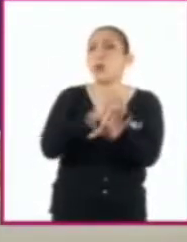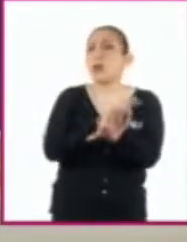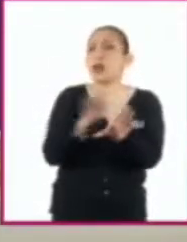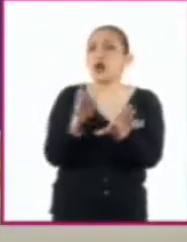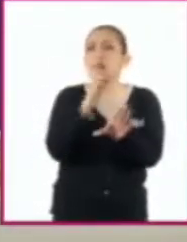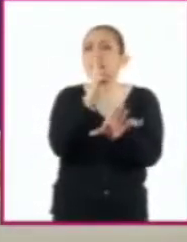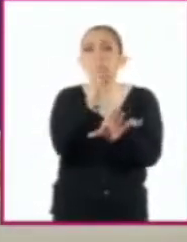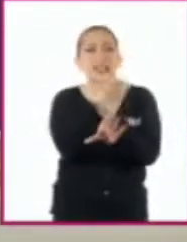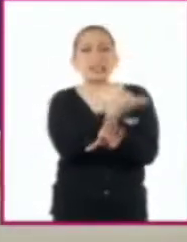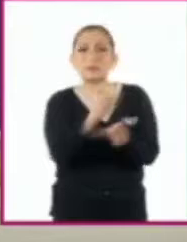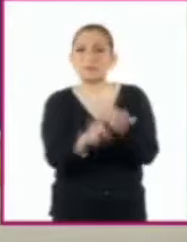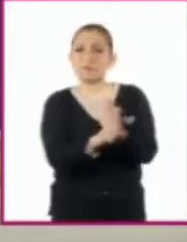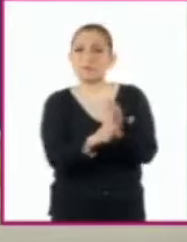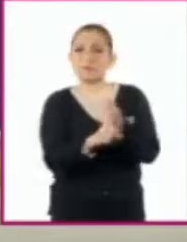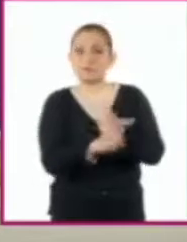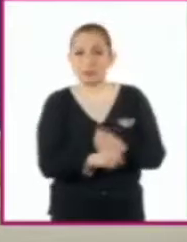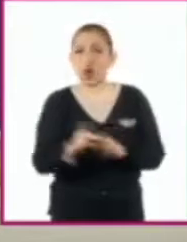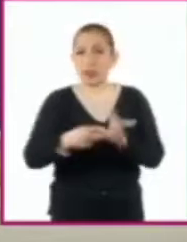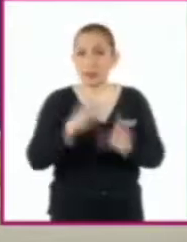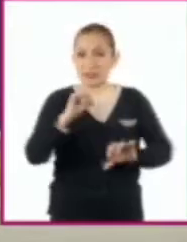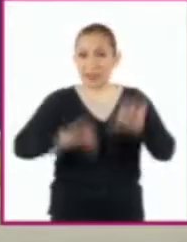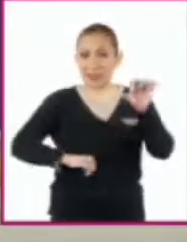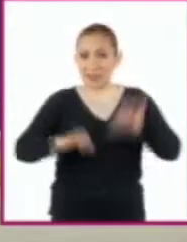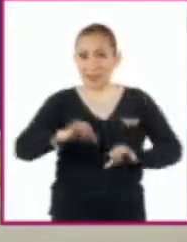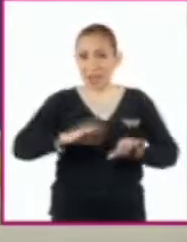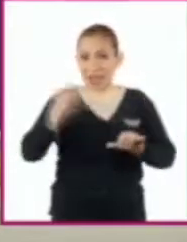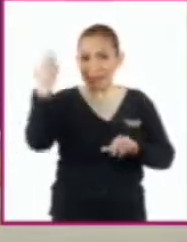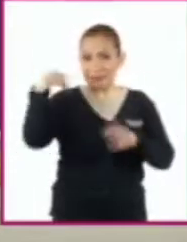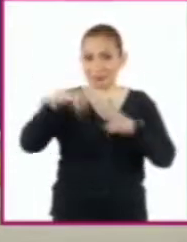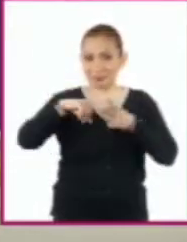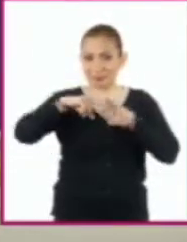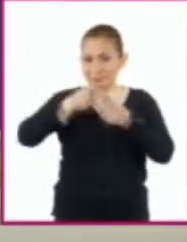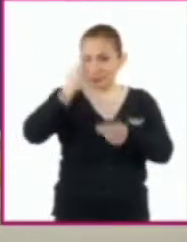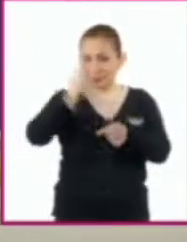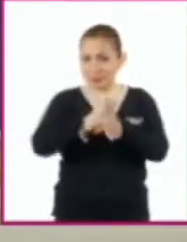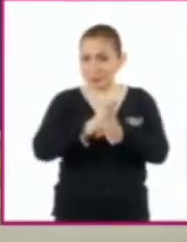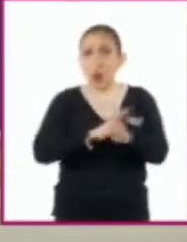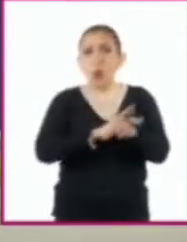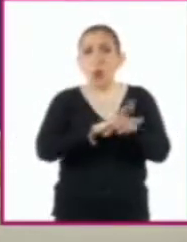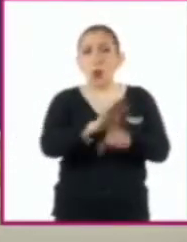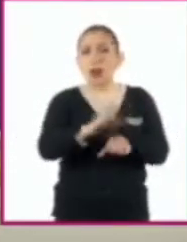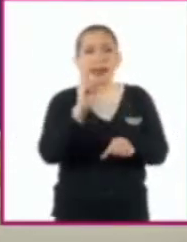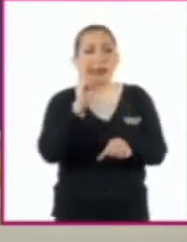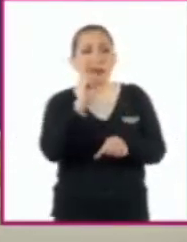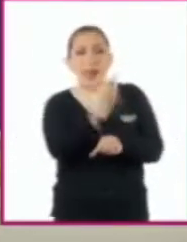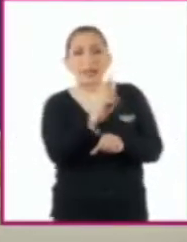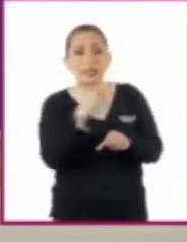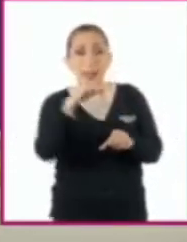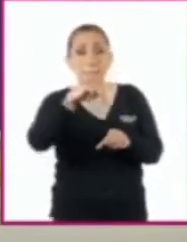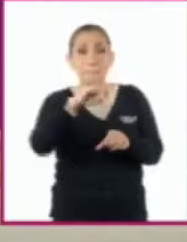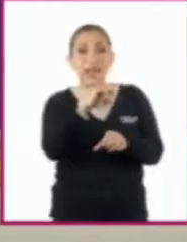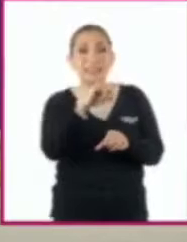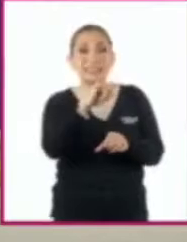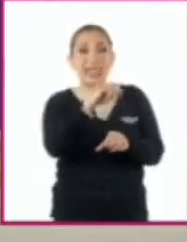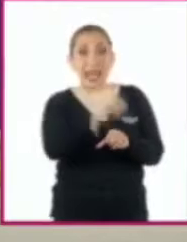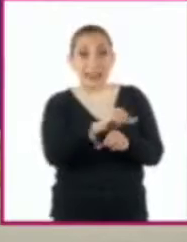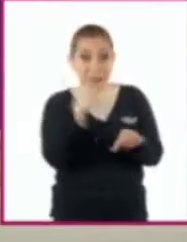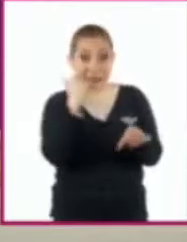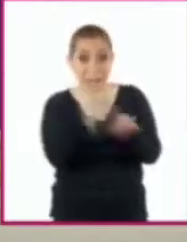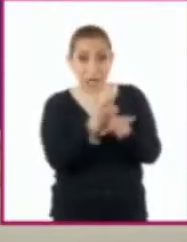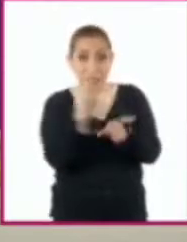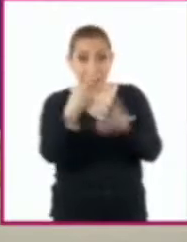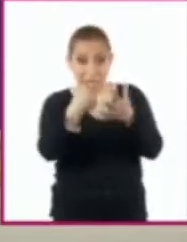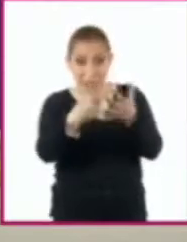podrán resolverlo. Retomemos la actividad con la cual iniciamos. ¿Cuáles de ellas consideran que son mezclas? ¿Identifican